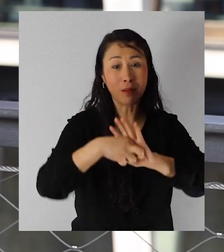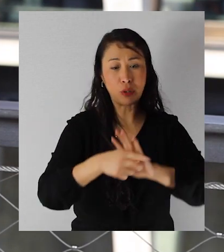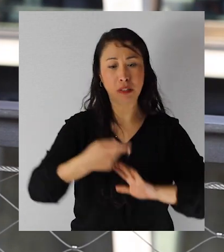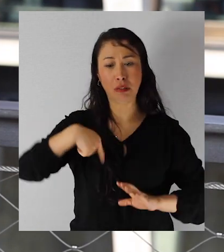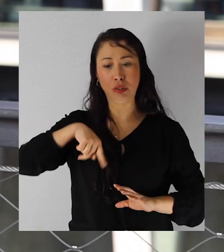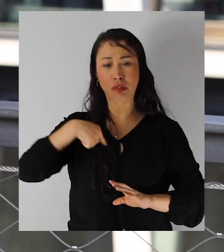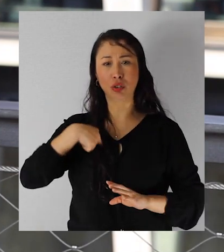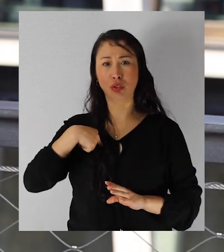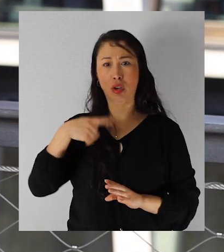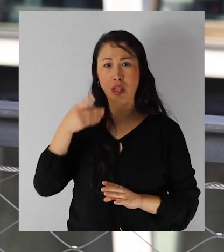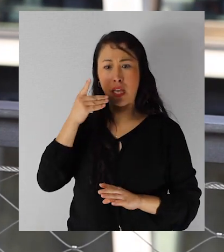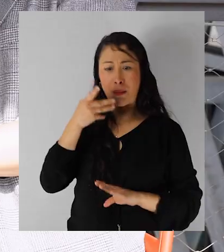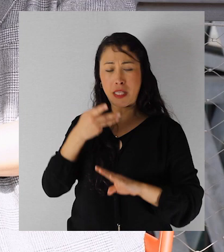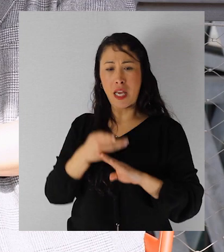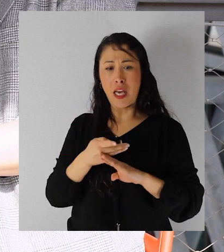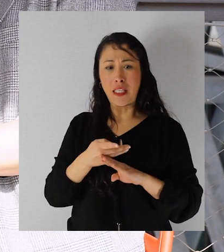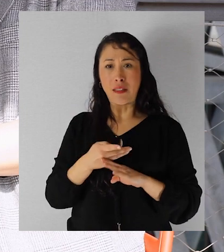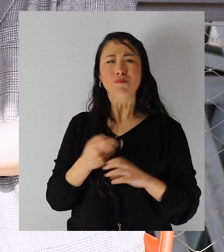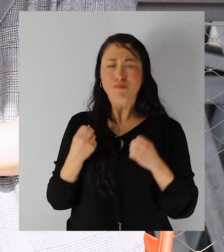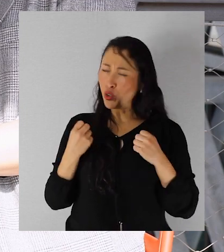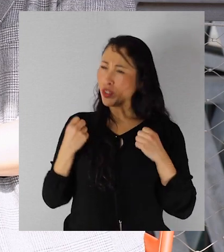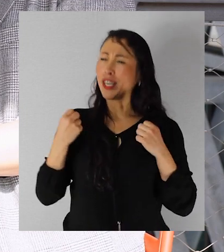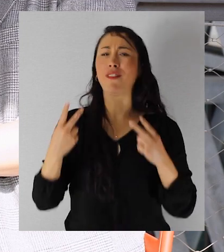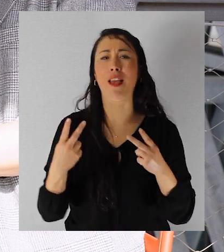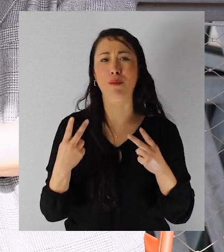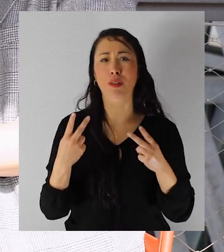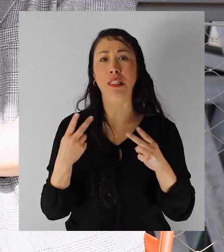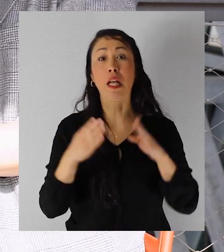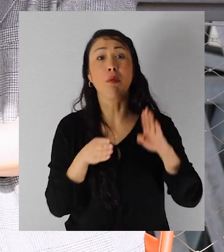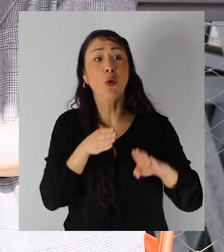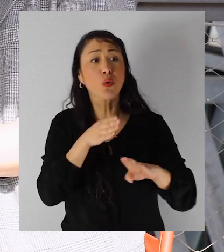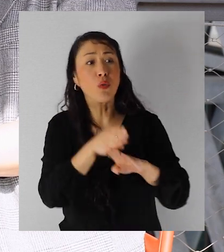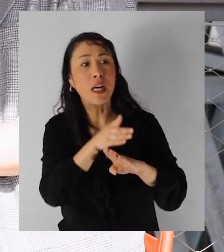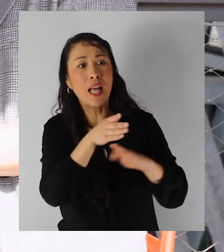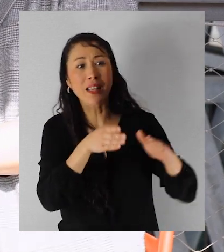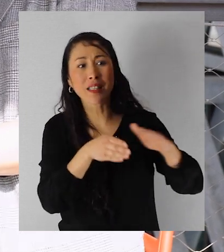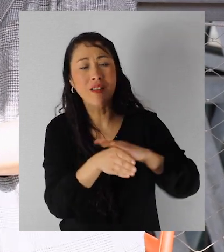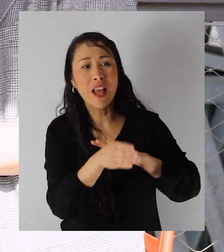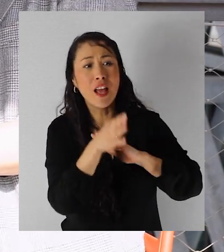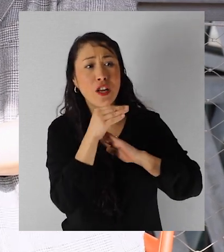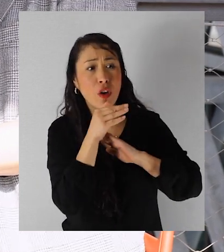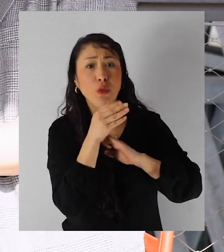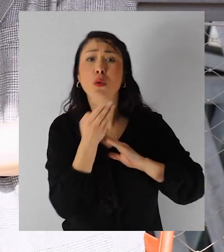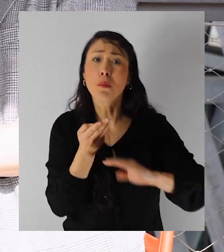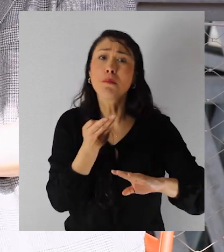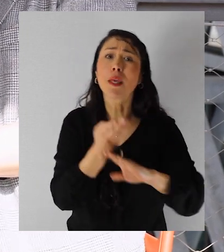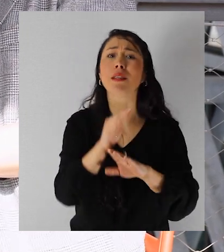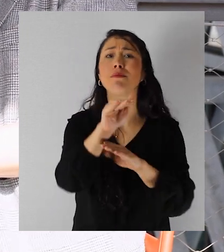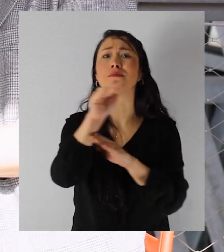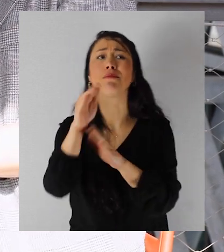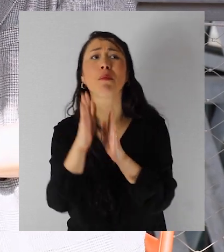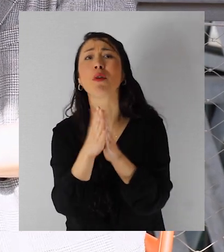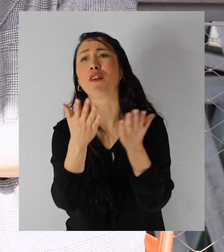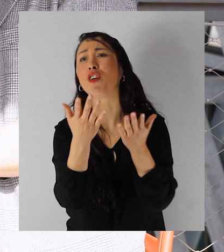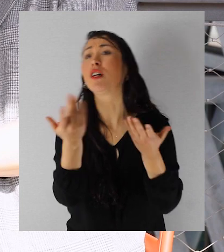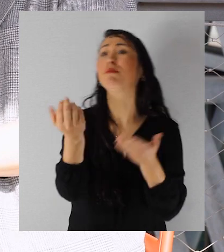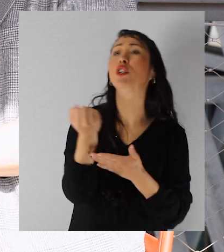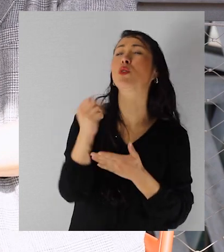si tenemos una discapacidad nos atrevamos, y si no están las medidas de accesibilidad, las podamos